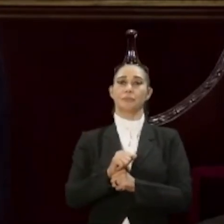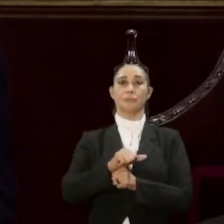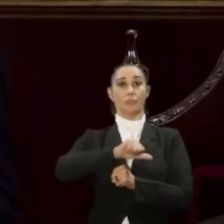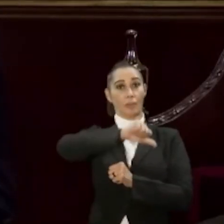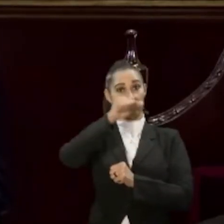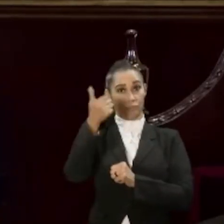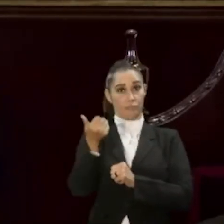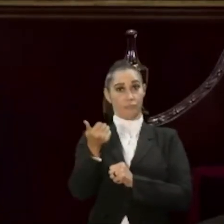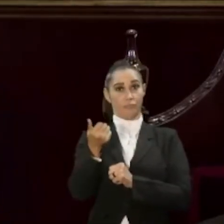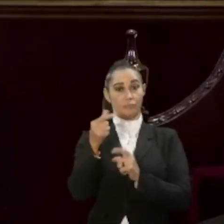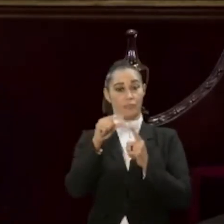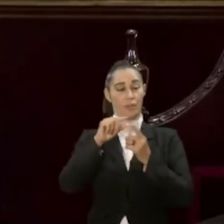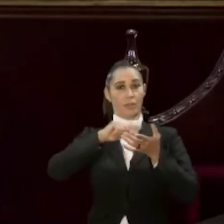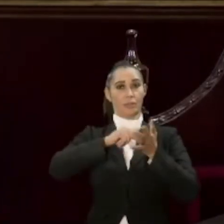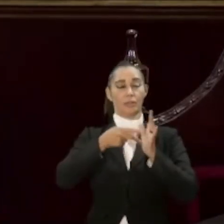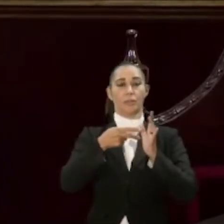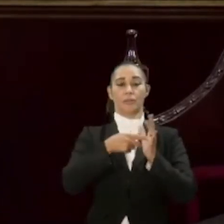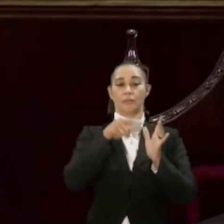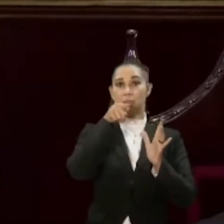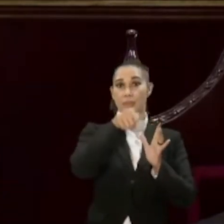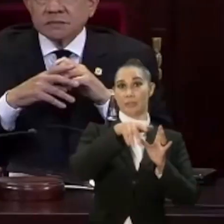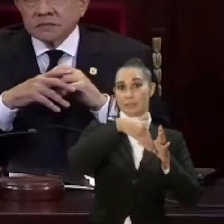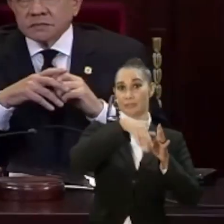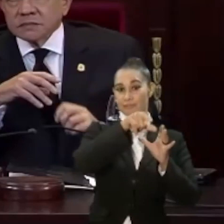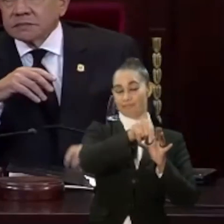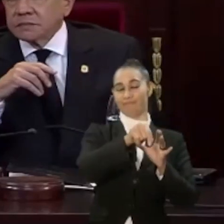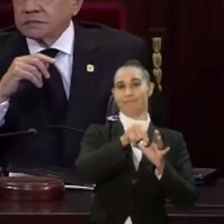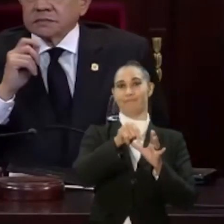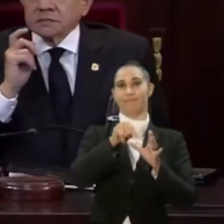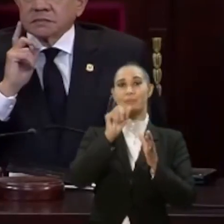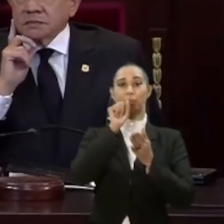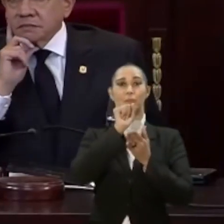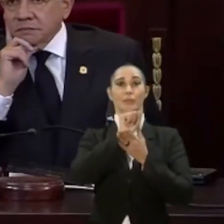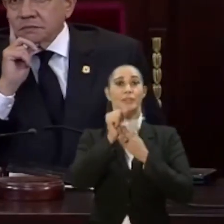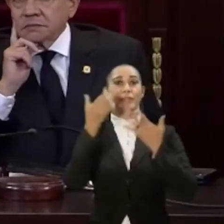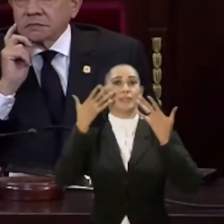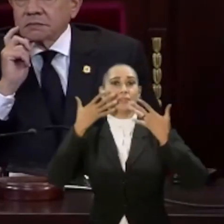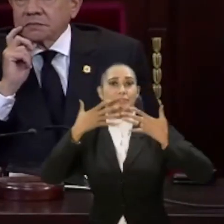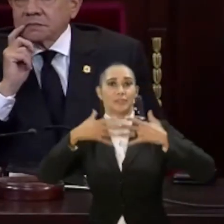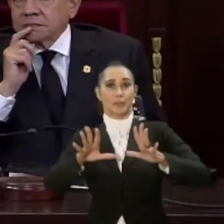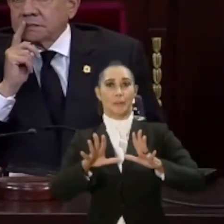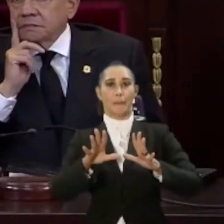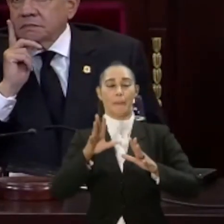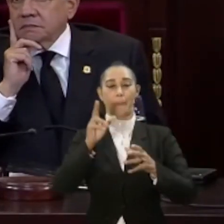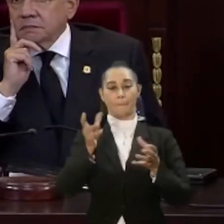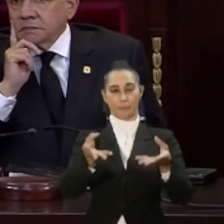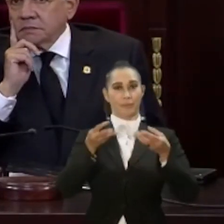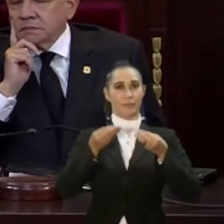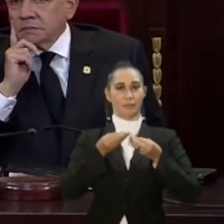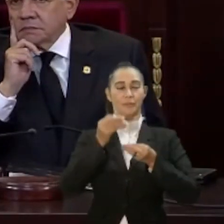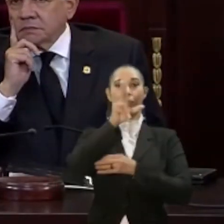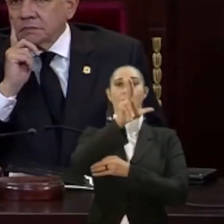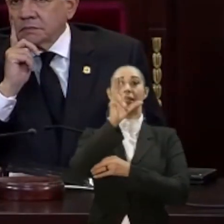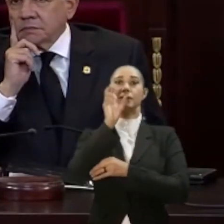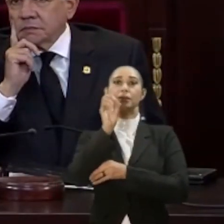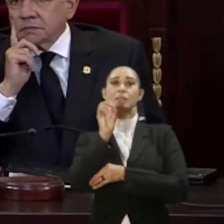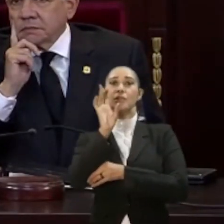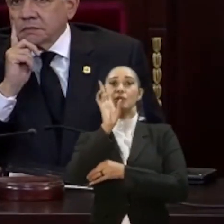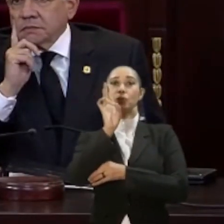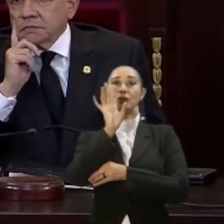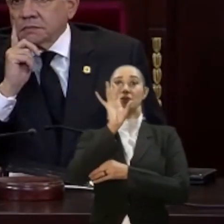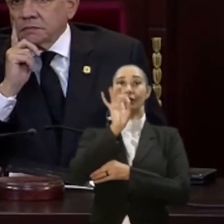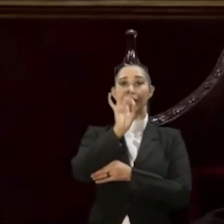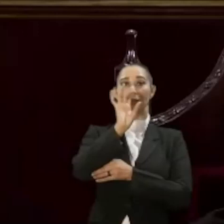otras palabras, fruto de esa licitación, nuestro sistema ya comienza a recibir 368 megawatts